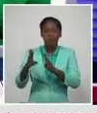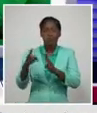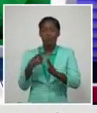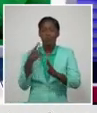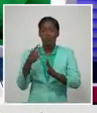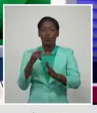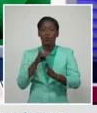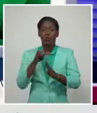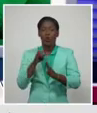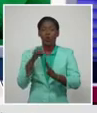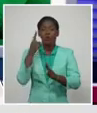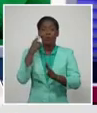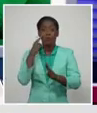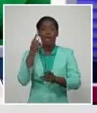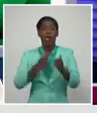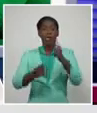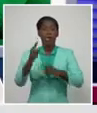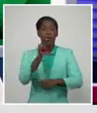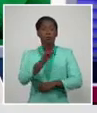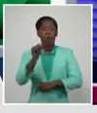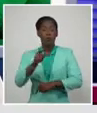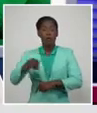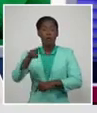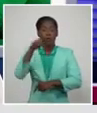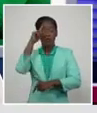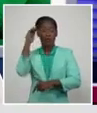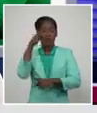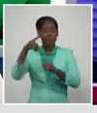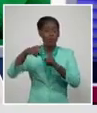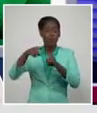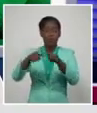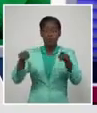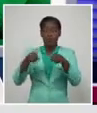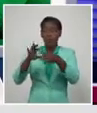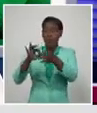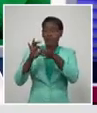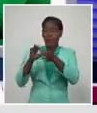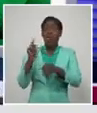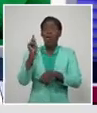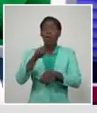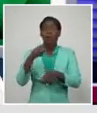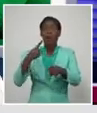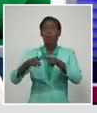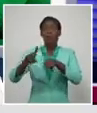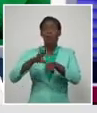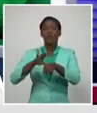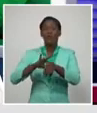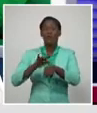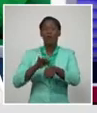tienen acompañando un grupo de comorbilidades que los hacen muy vulnerables.